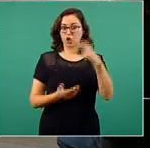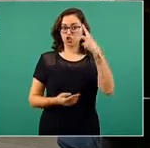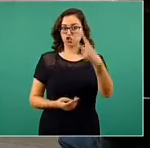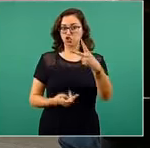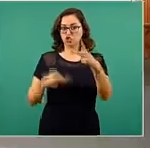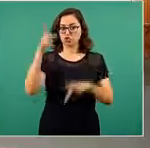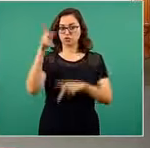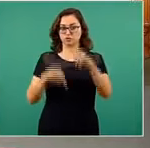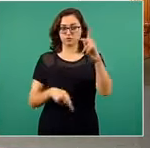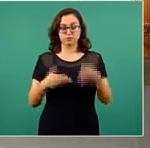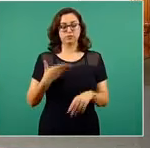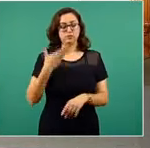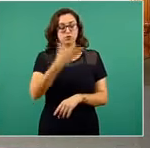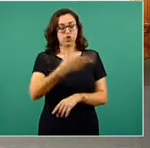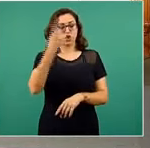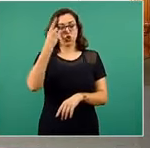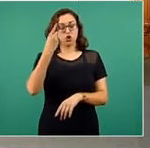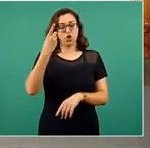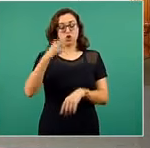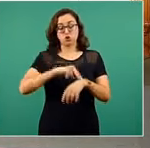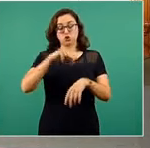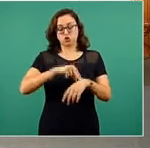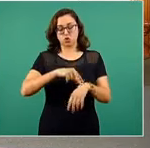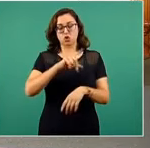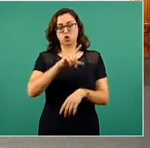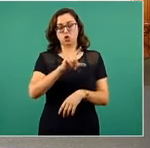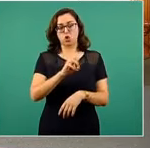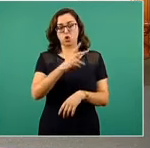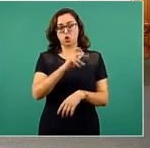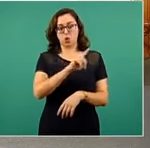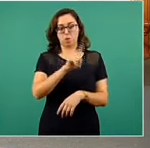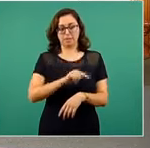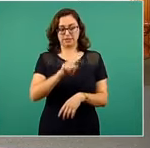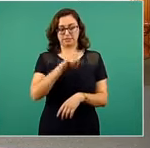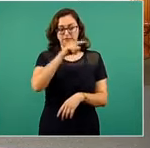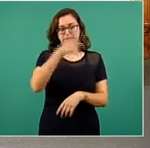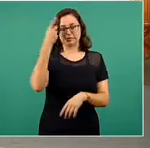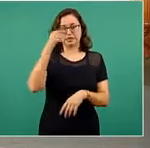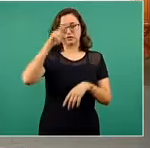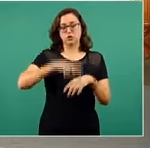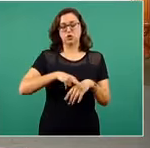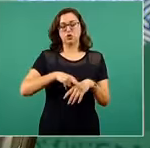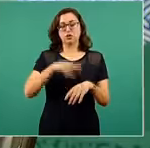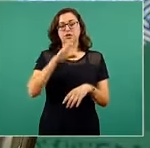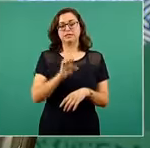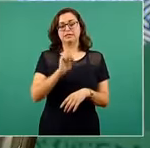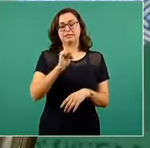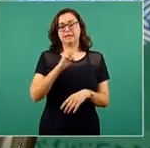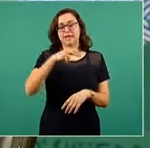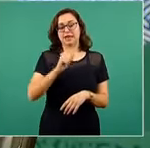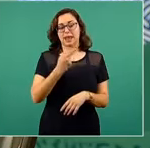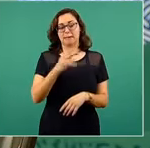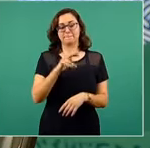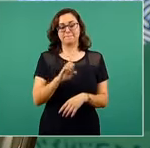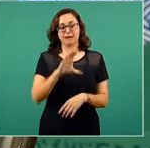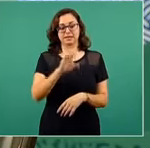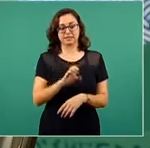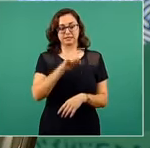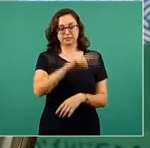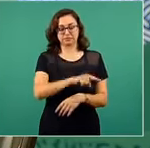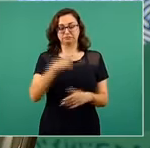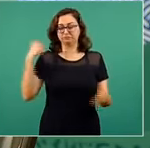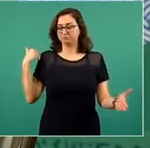de SENAPRESE, sobre el curso que tiene la epidemia, cuando tenemos ya 20 semanas en las que se ha estado